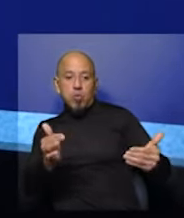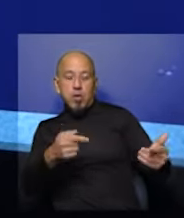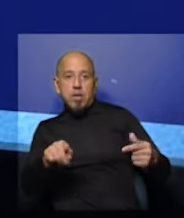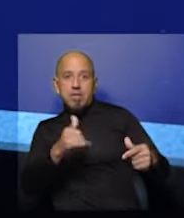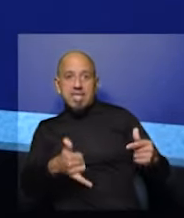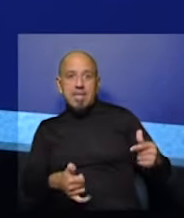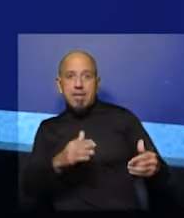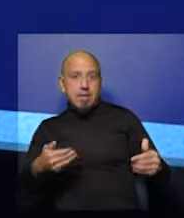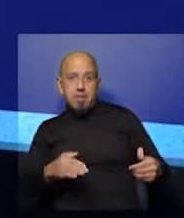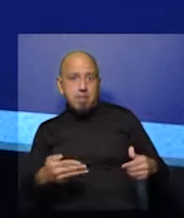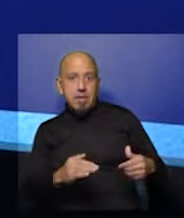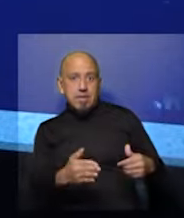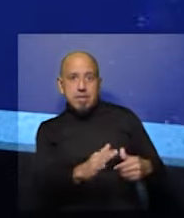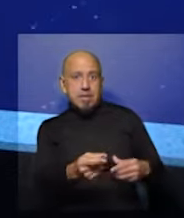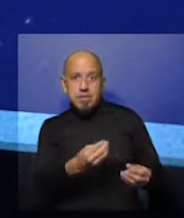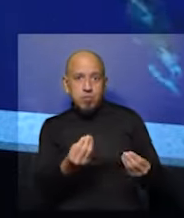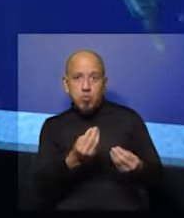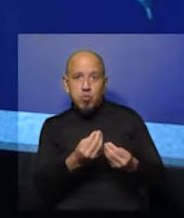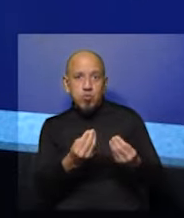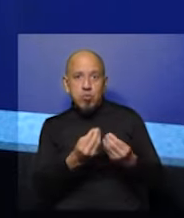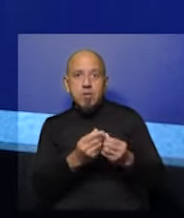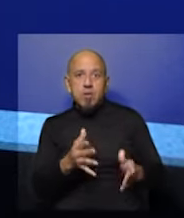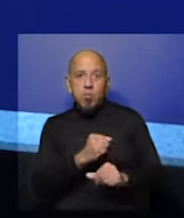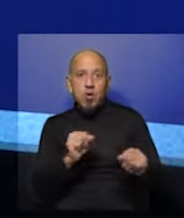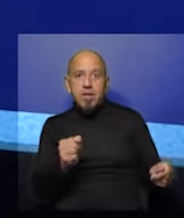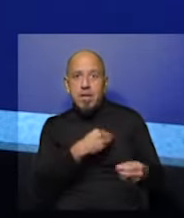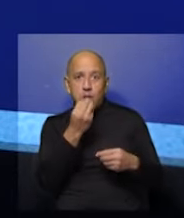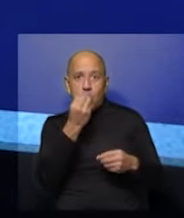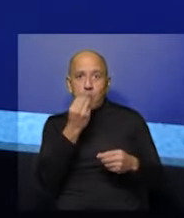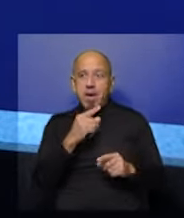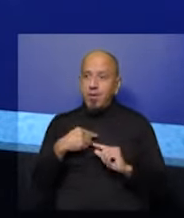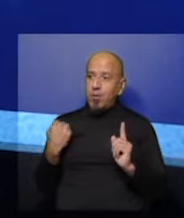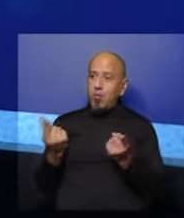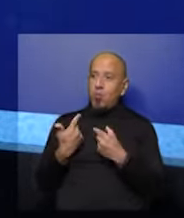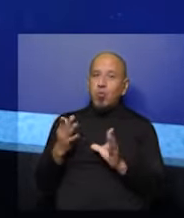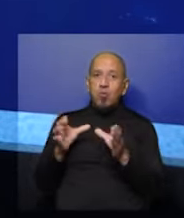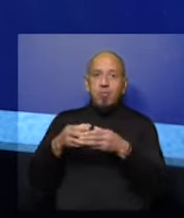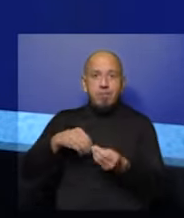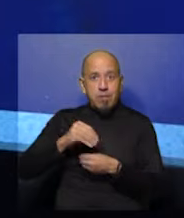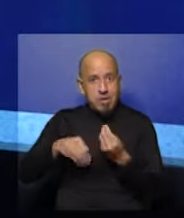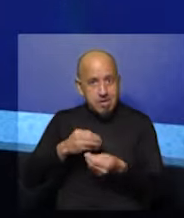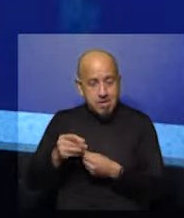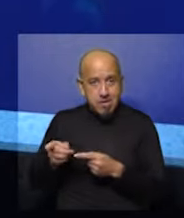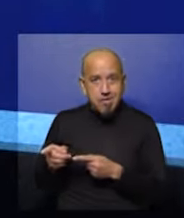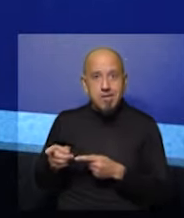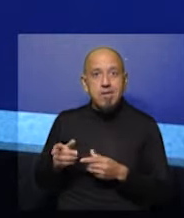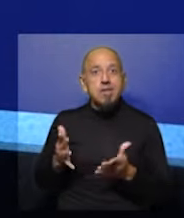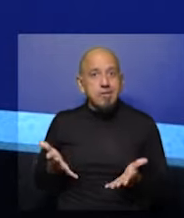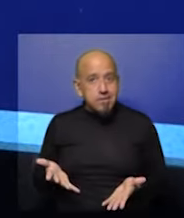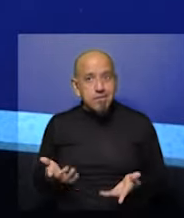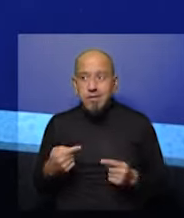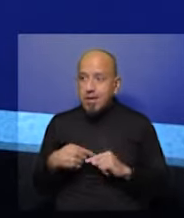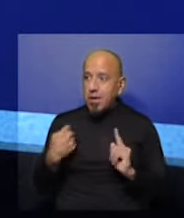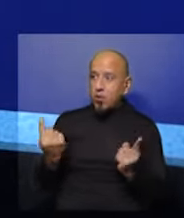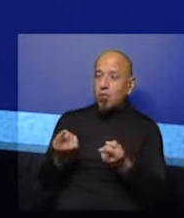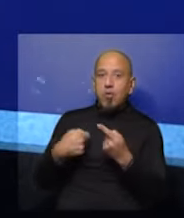una cantidad de Pese que podría satisfacer la necesidad de todos los integrantes de un conjunto de personas dado y sus familias y dándole a todos